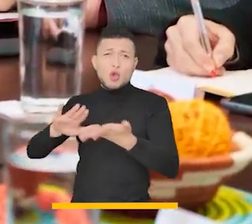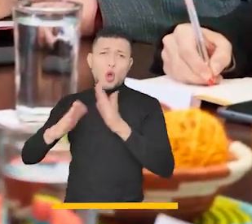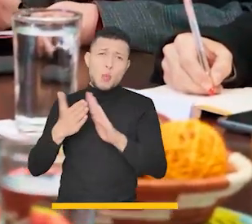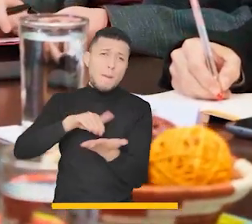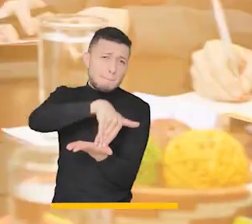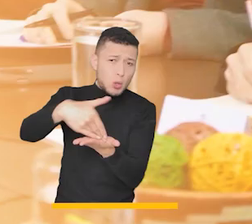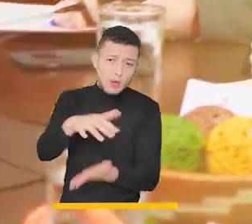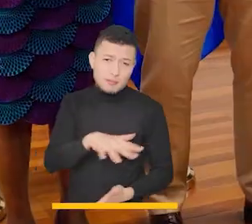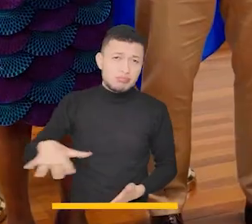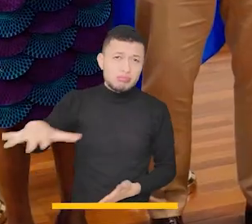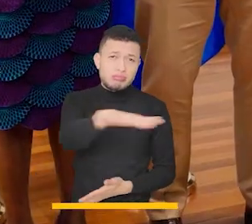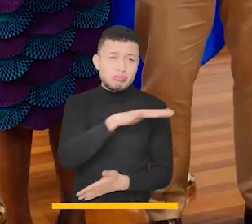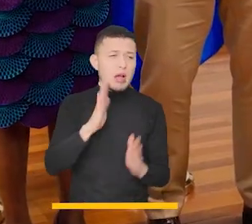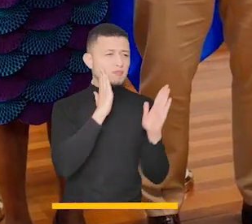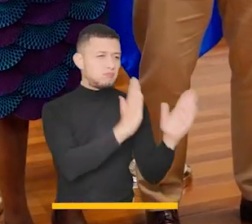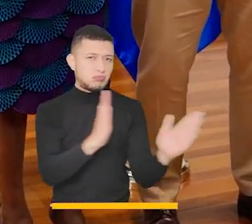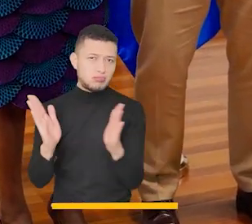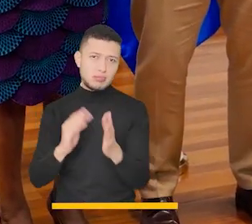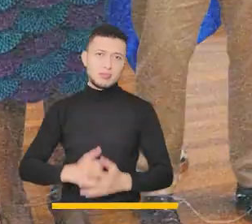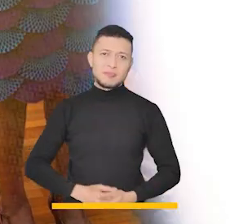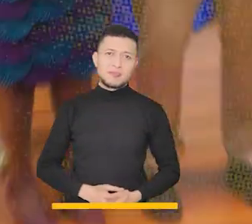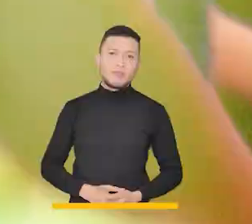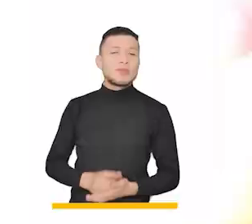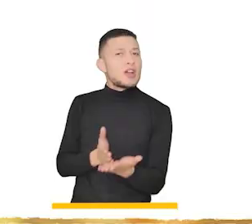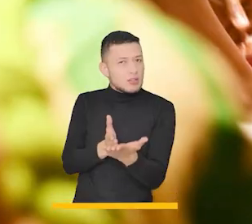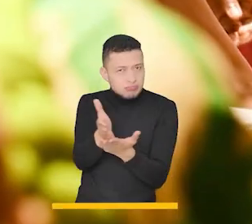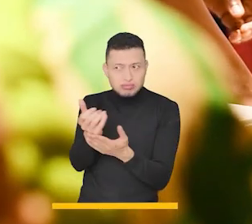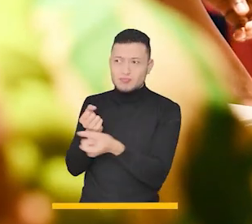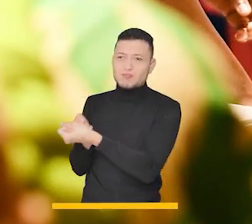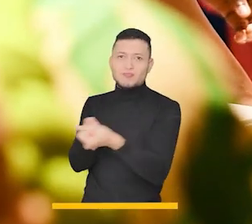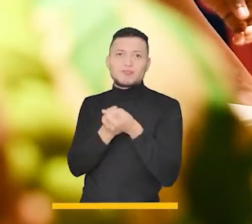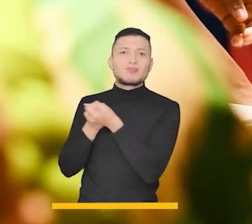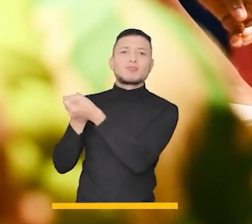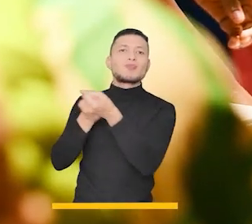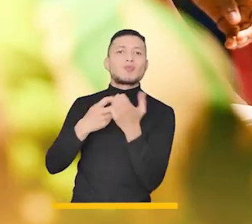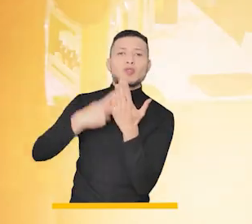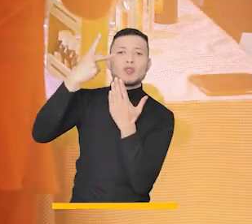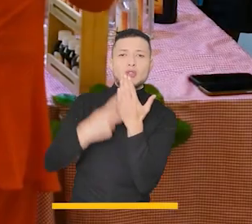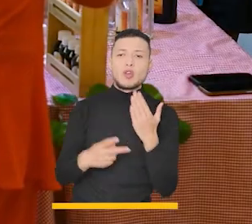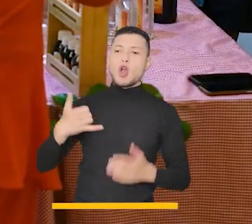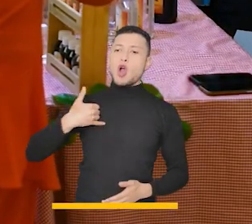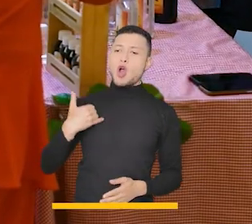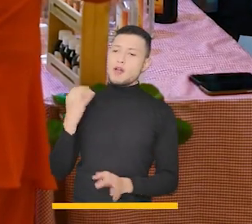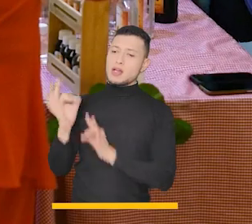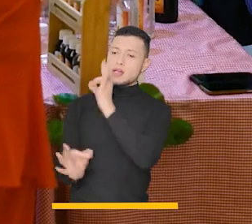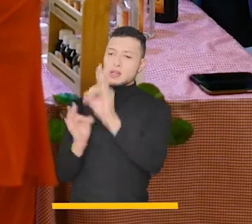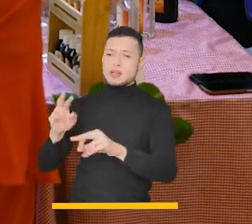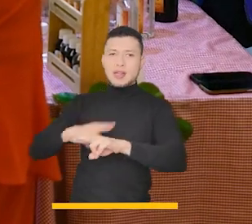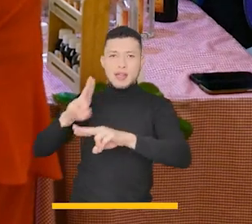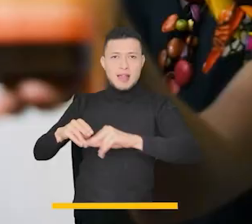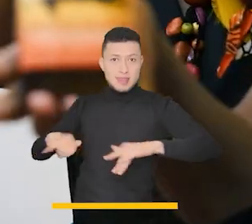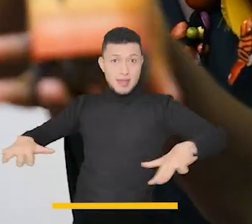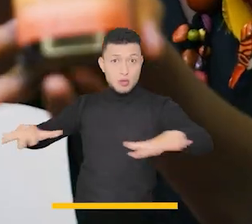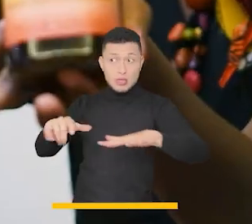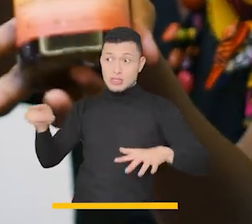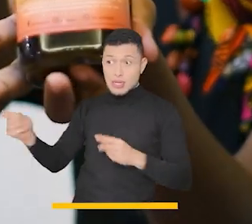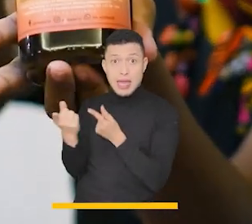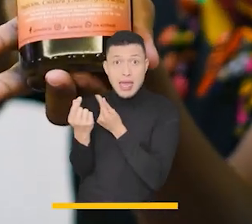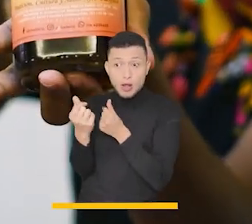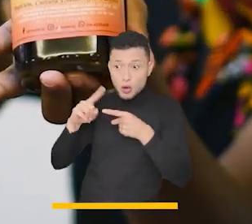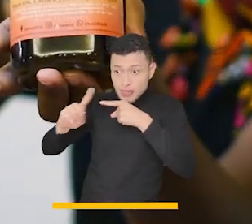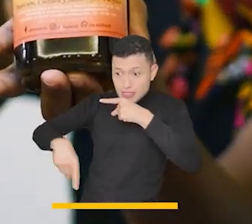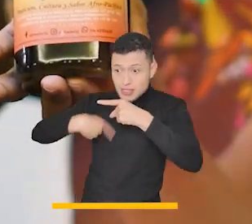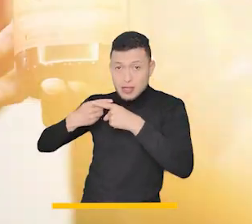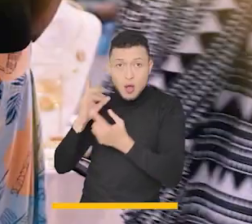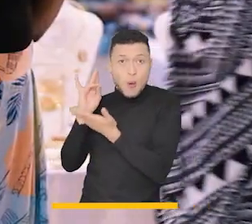las comunidades más vulnerables de nuestro país. Continuamos fortaleciendo el programa Jóvenes Guardianes de la Naturaleza para